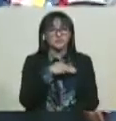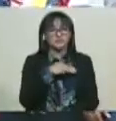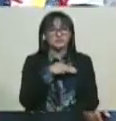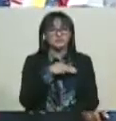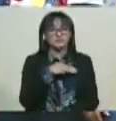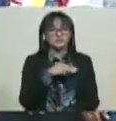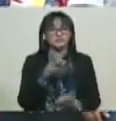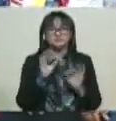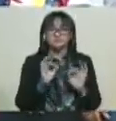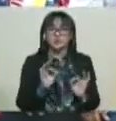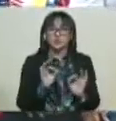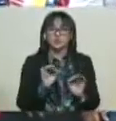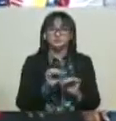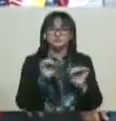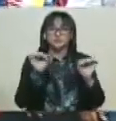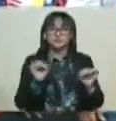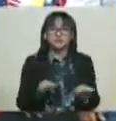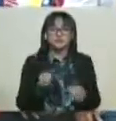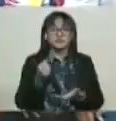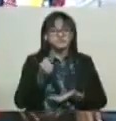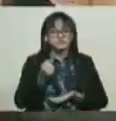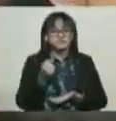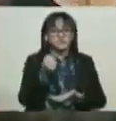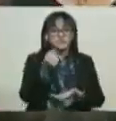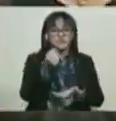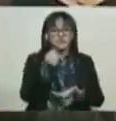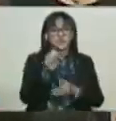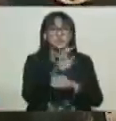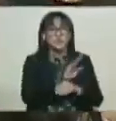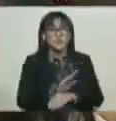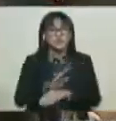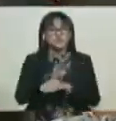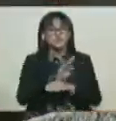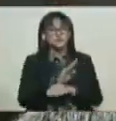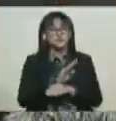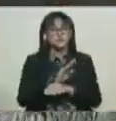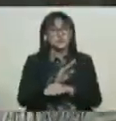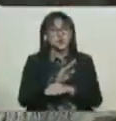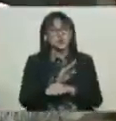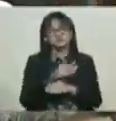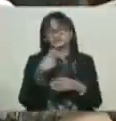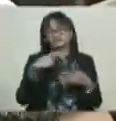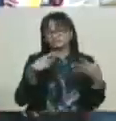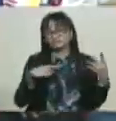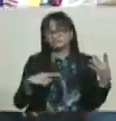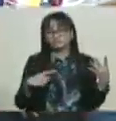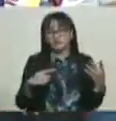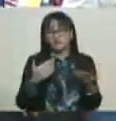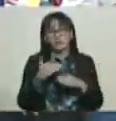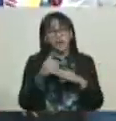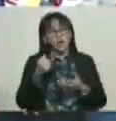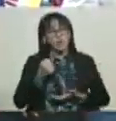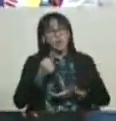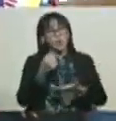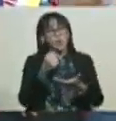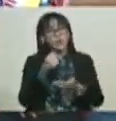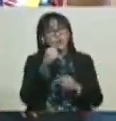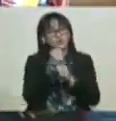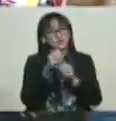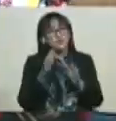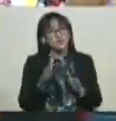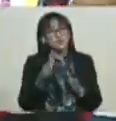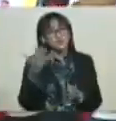para consolidar el sistema de bonos de protección universal como ahorita el bono de la clase obrera